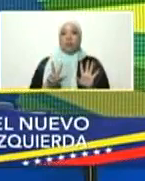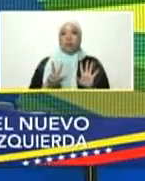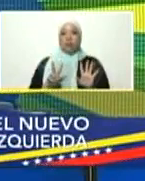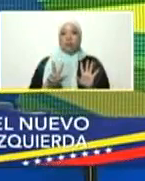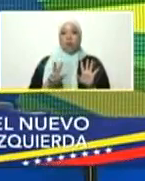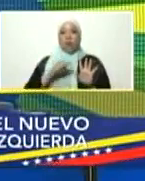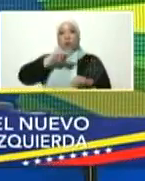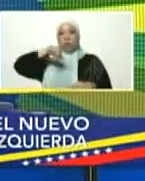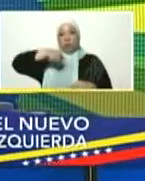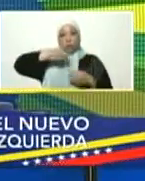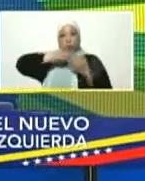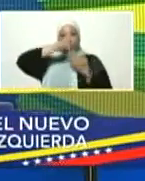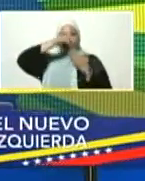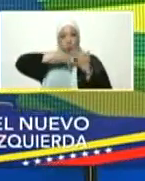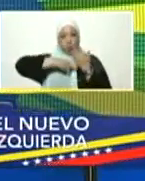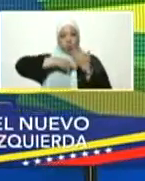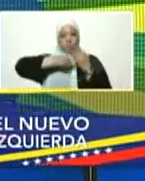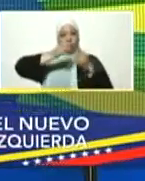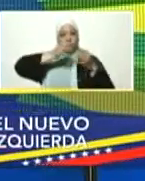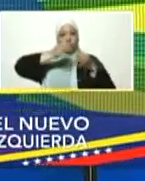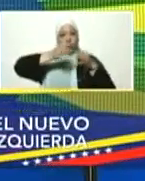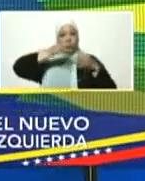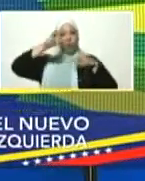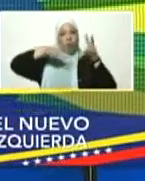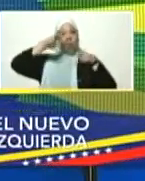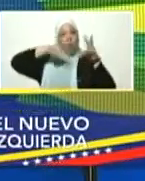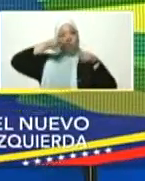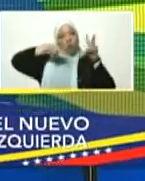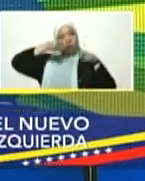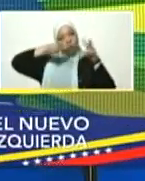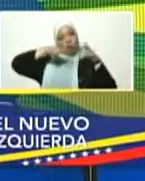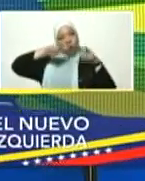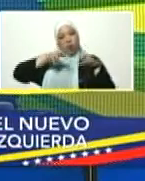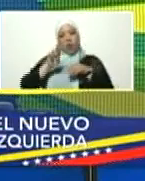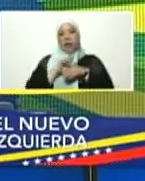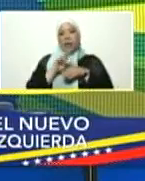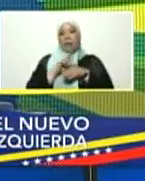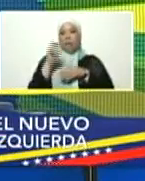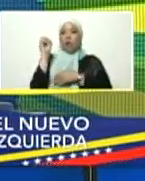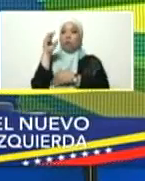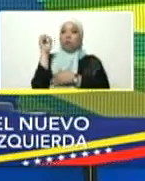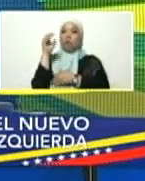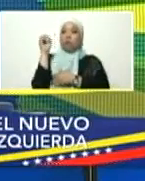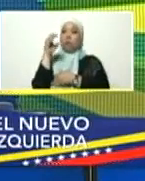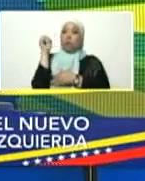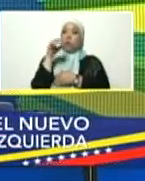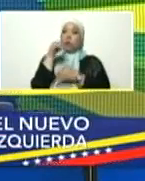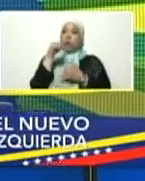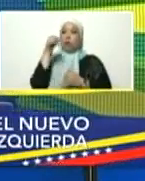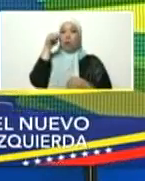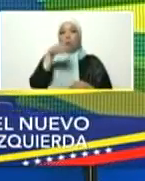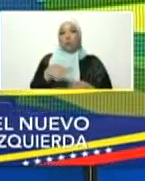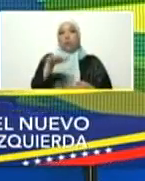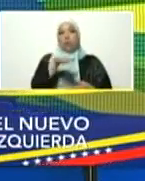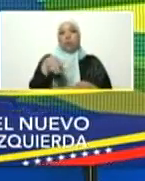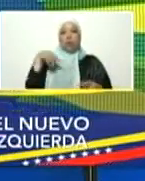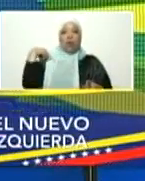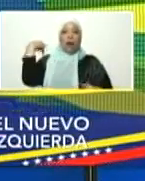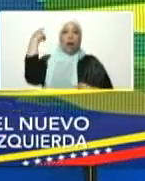proponiendo una urgente e inmediata cumbre de los países